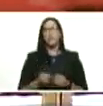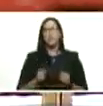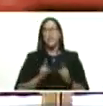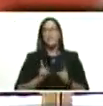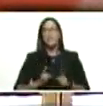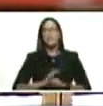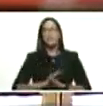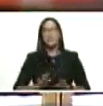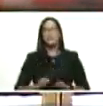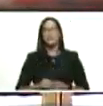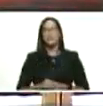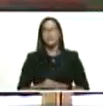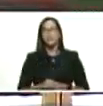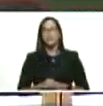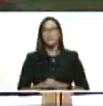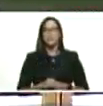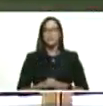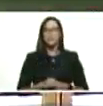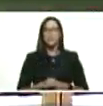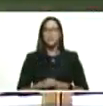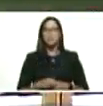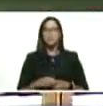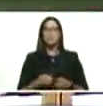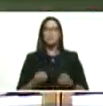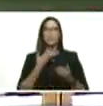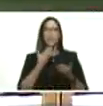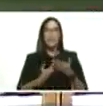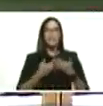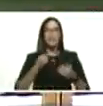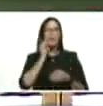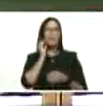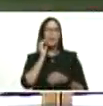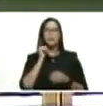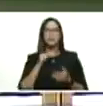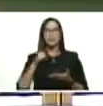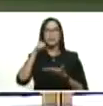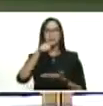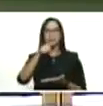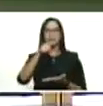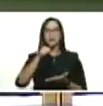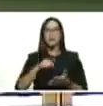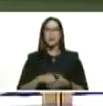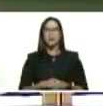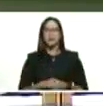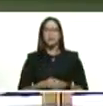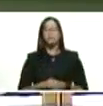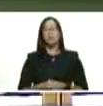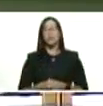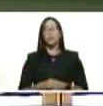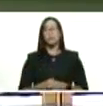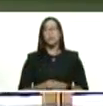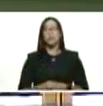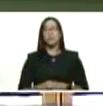gobierna desde cada calle, desde cada comunidad, gracias a la experiencia de los CLAP. Nosotros pudiéramos,